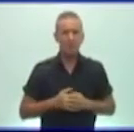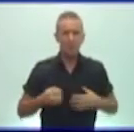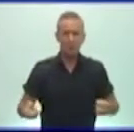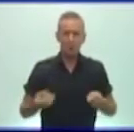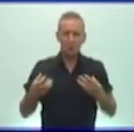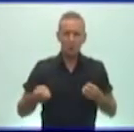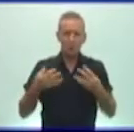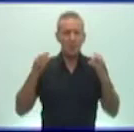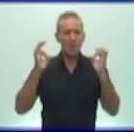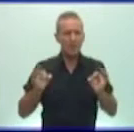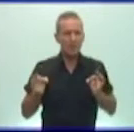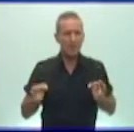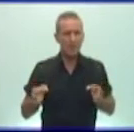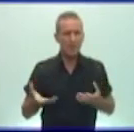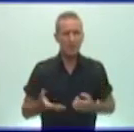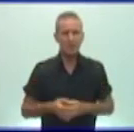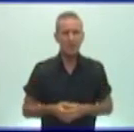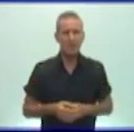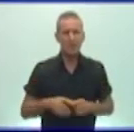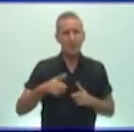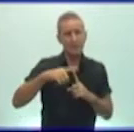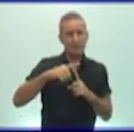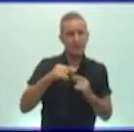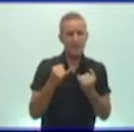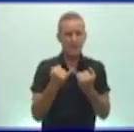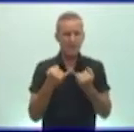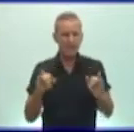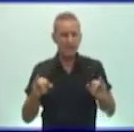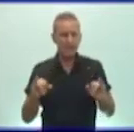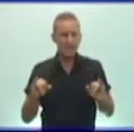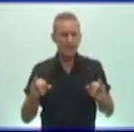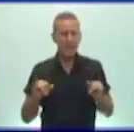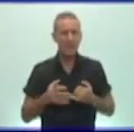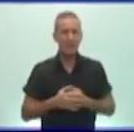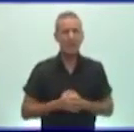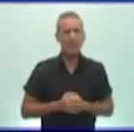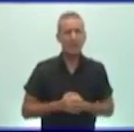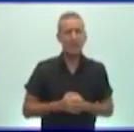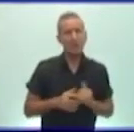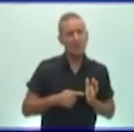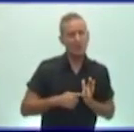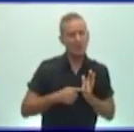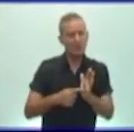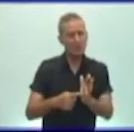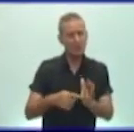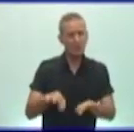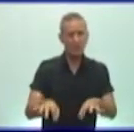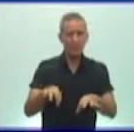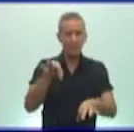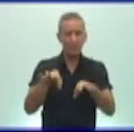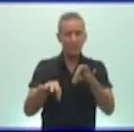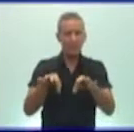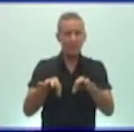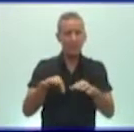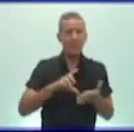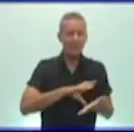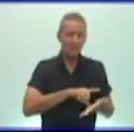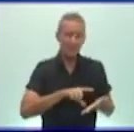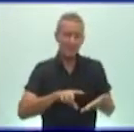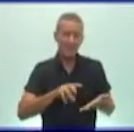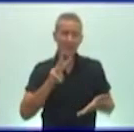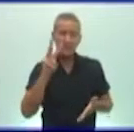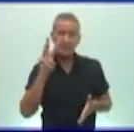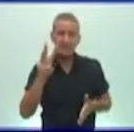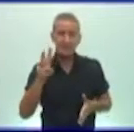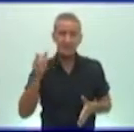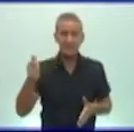Como actividad independiente para realizar de posterior a la emisión, les sugerimos extraer del texto tres